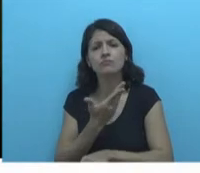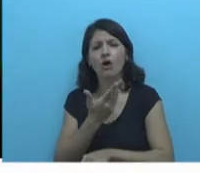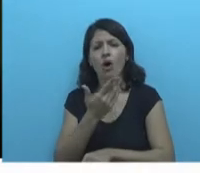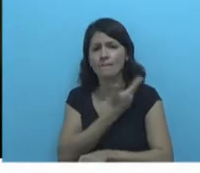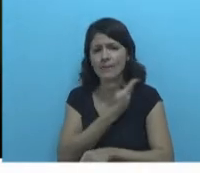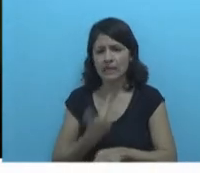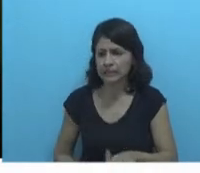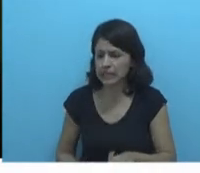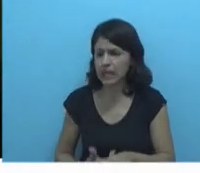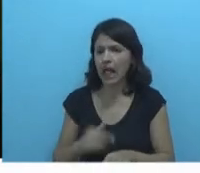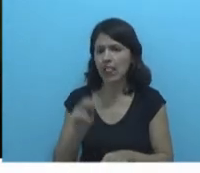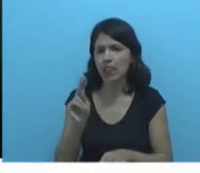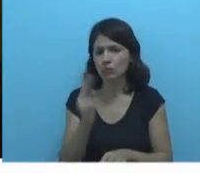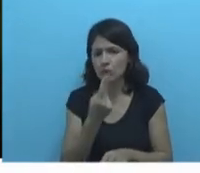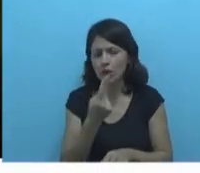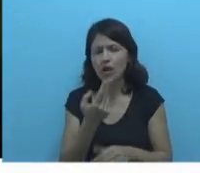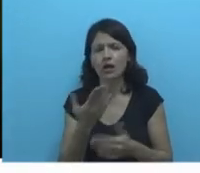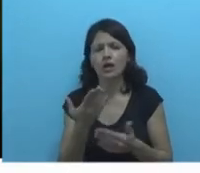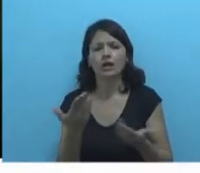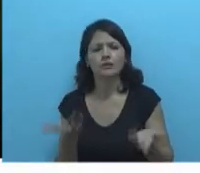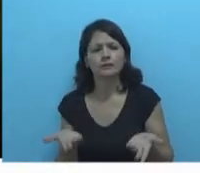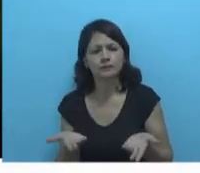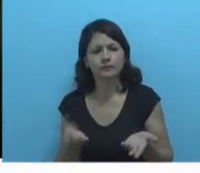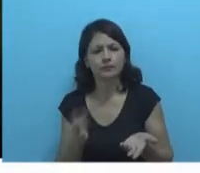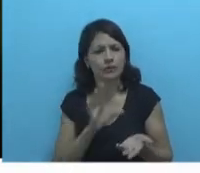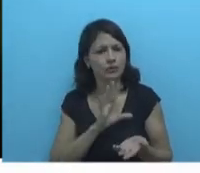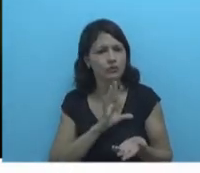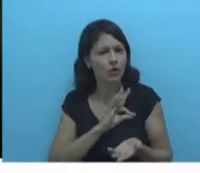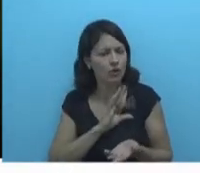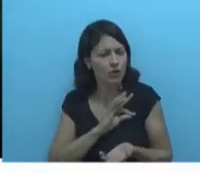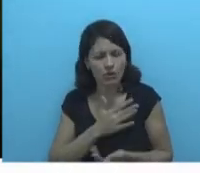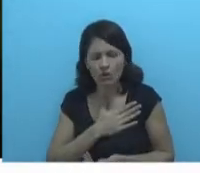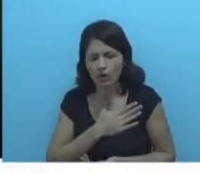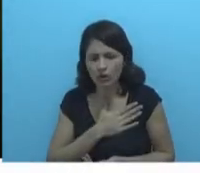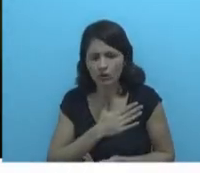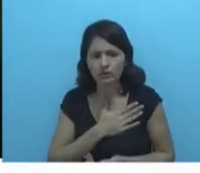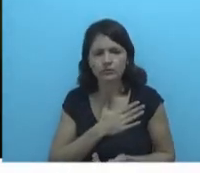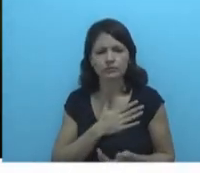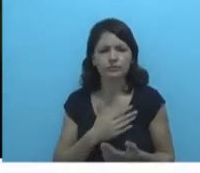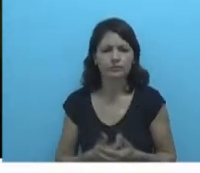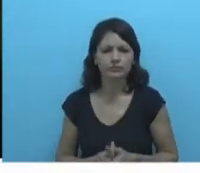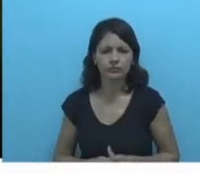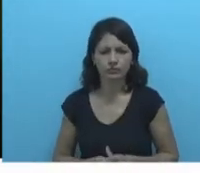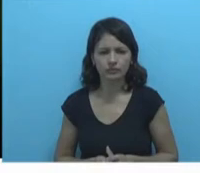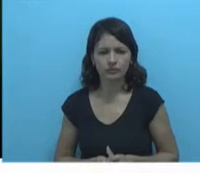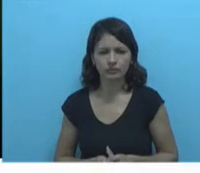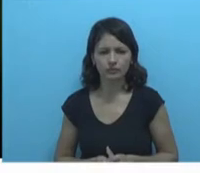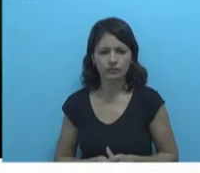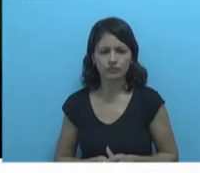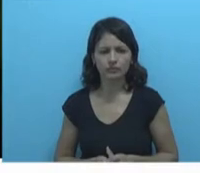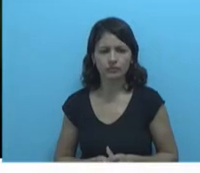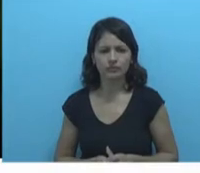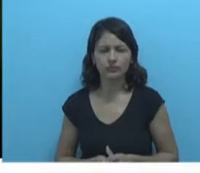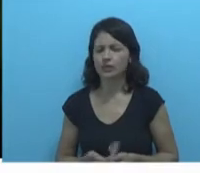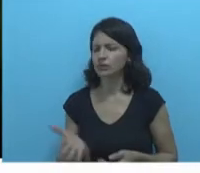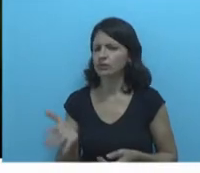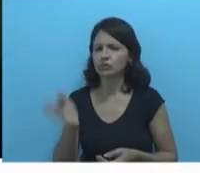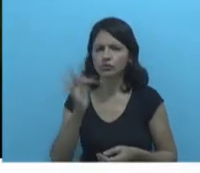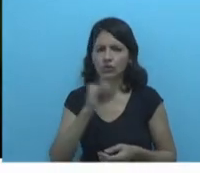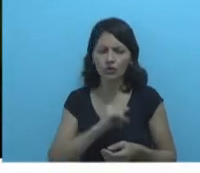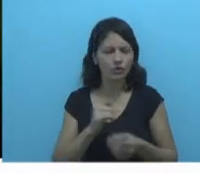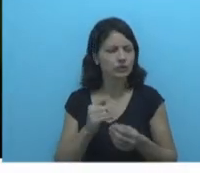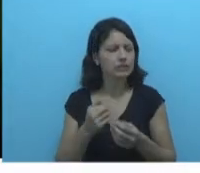presidente. Y tanto dolor que nos aqueja cada día cuando escuchamos una nueva